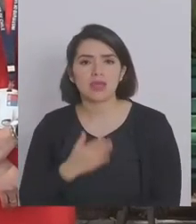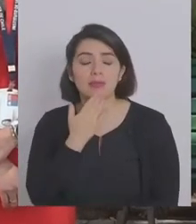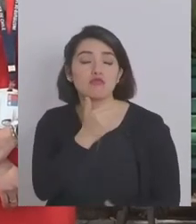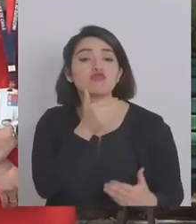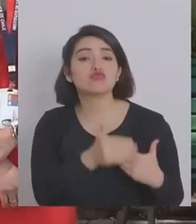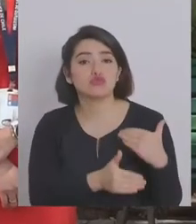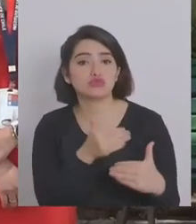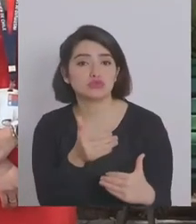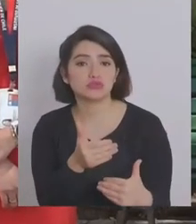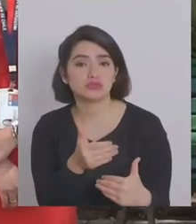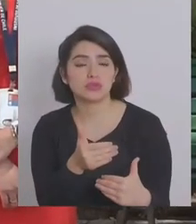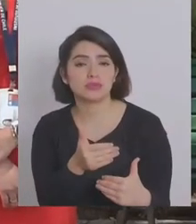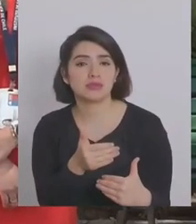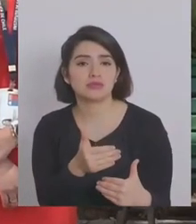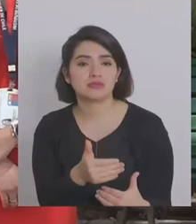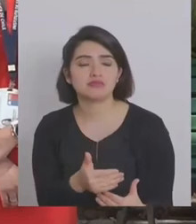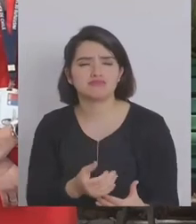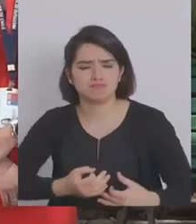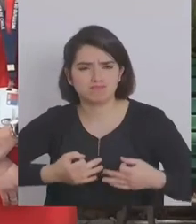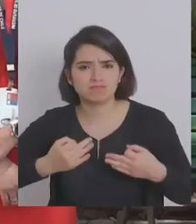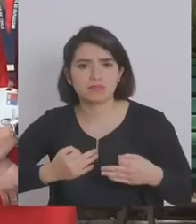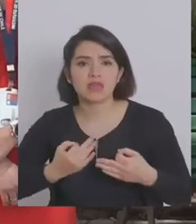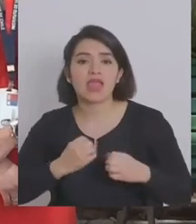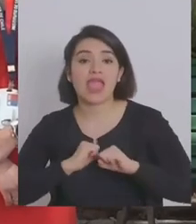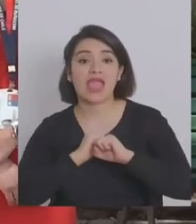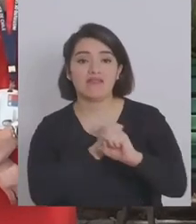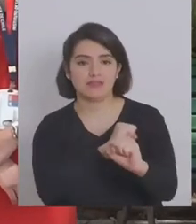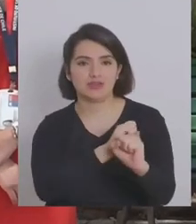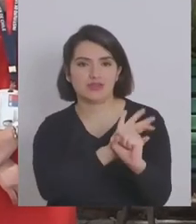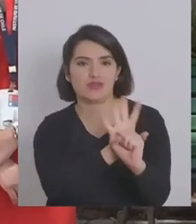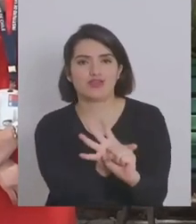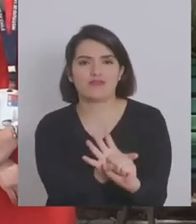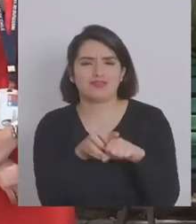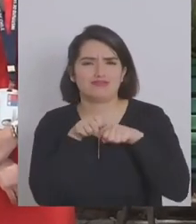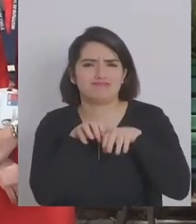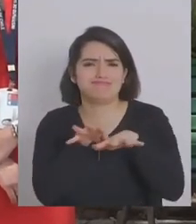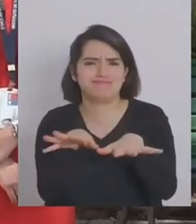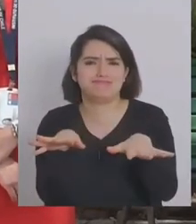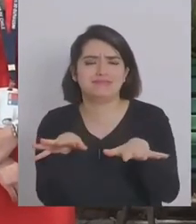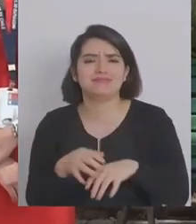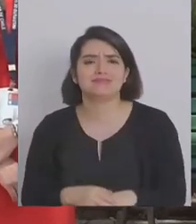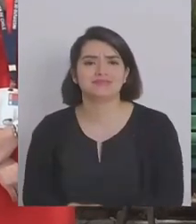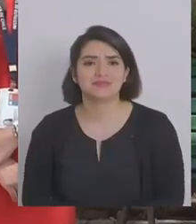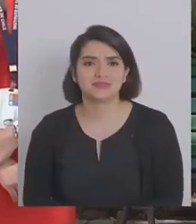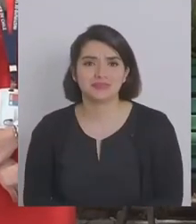vista de ser eficaces para evitar que la enfermedad se propague de mayor manera y que en el